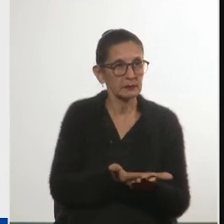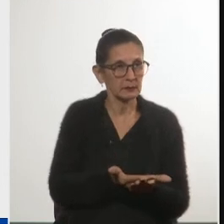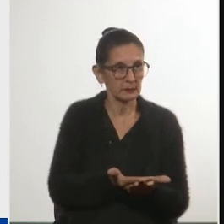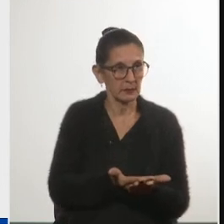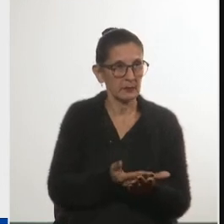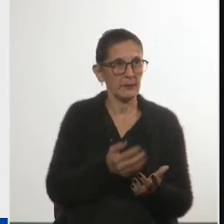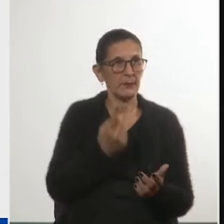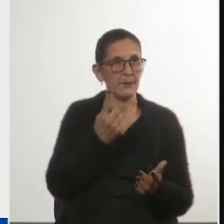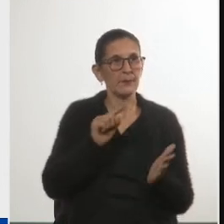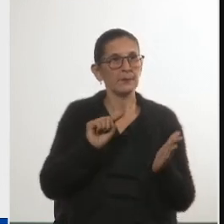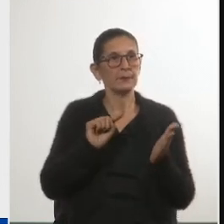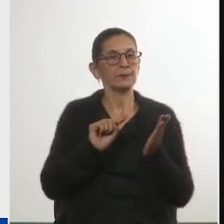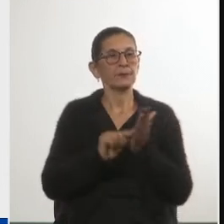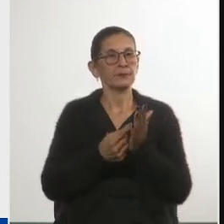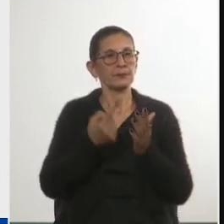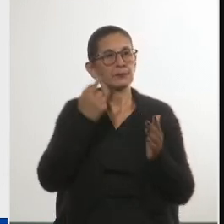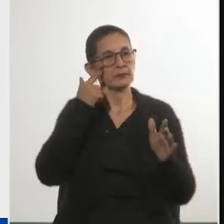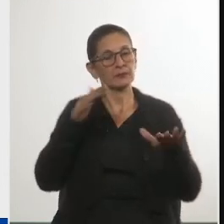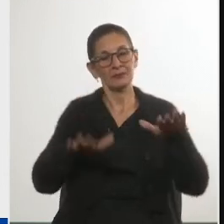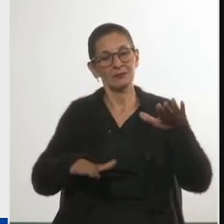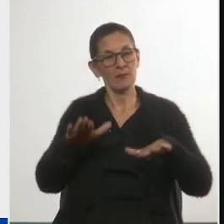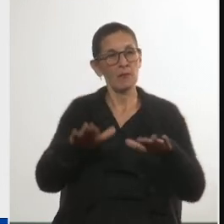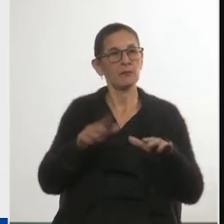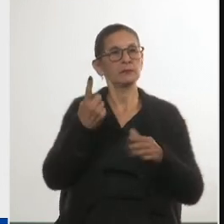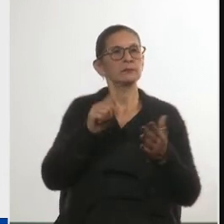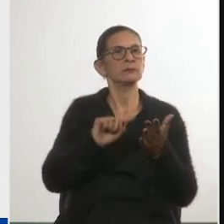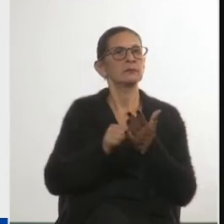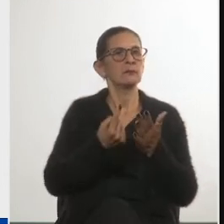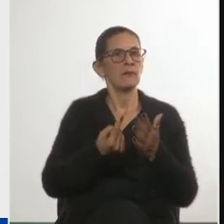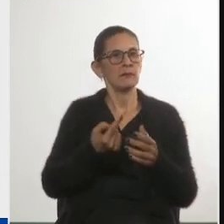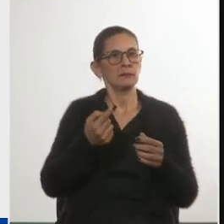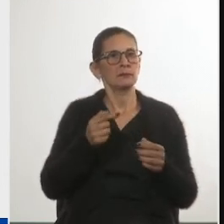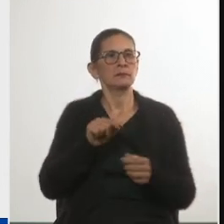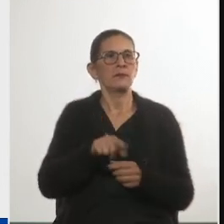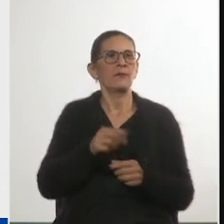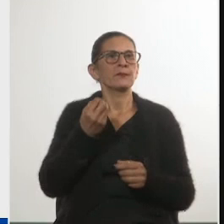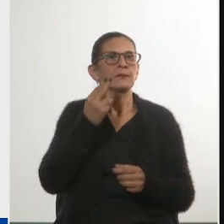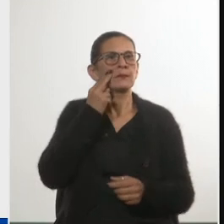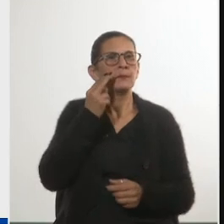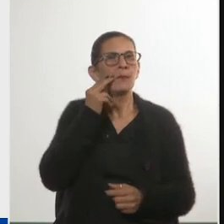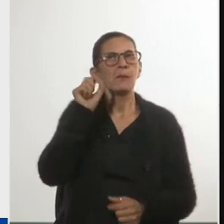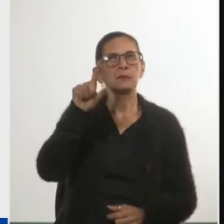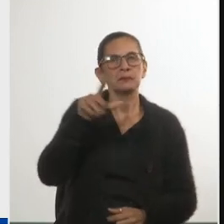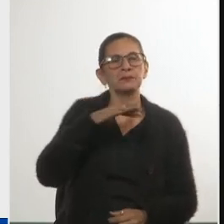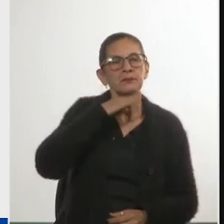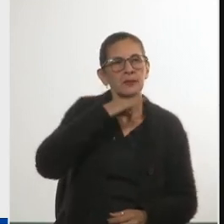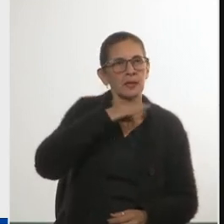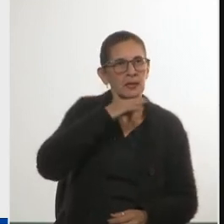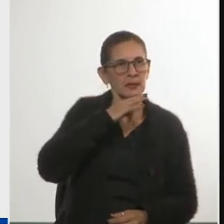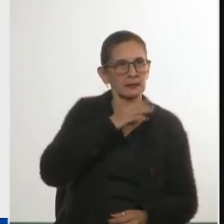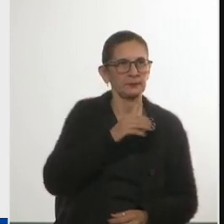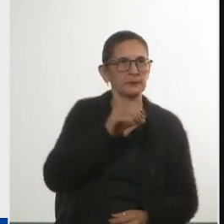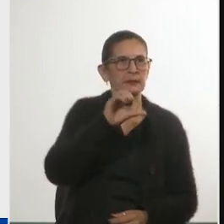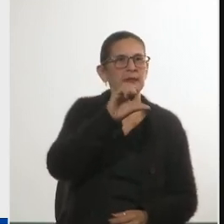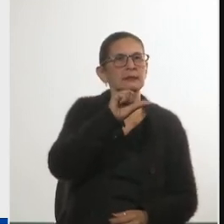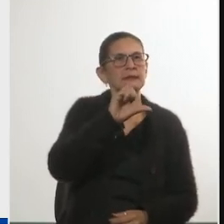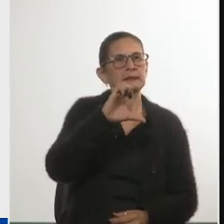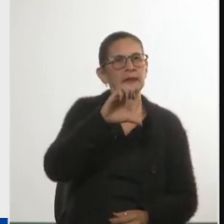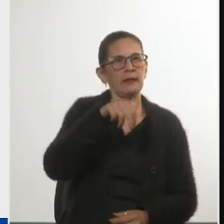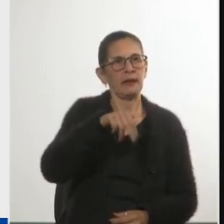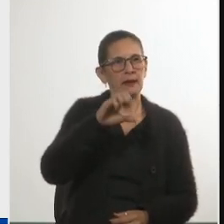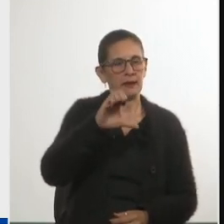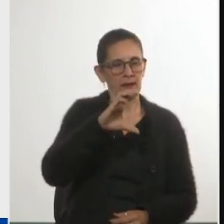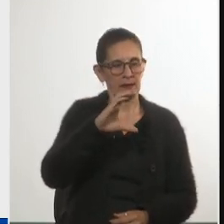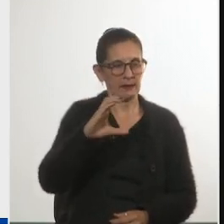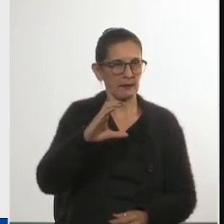un puntual desabastecimiento en un centro de hemodiálisis crónicas de Canelones, CENEC, en el